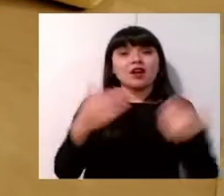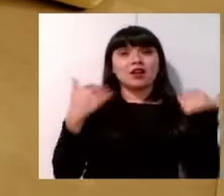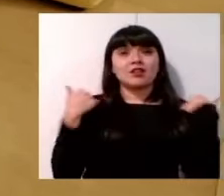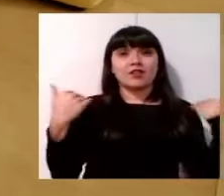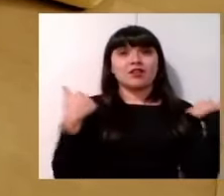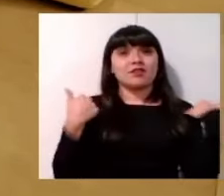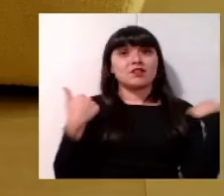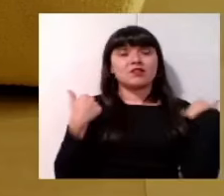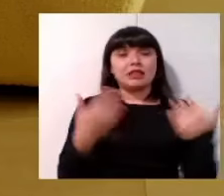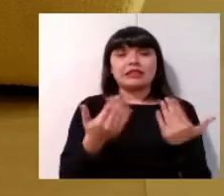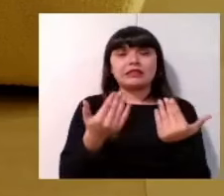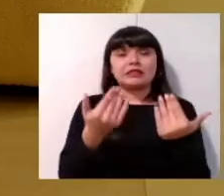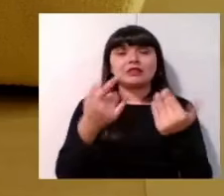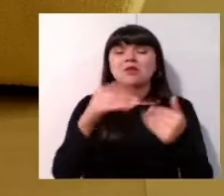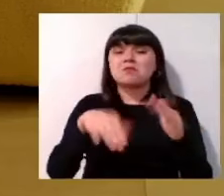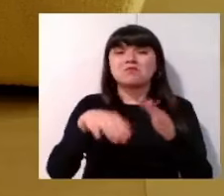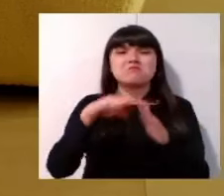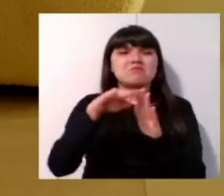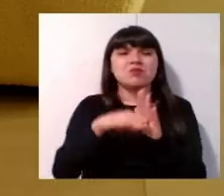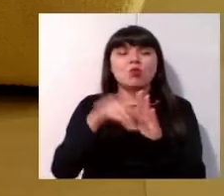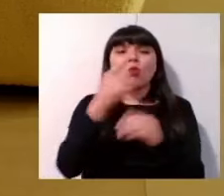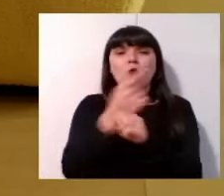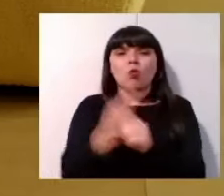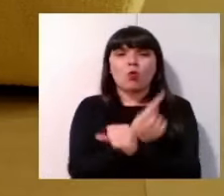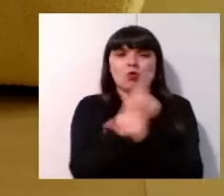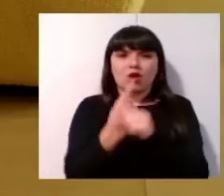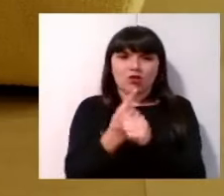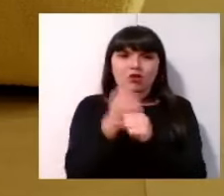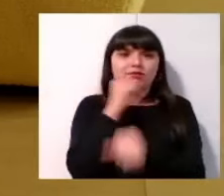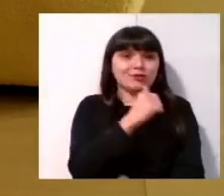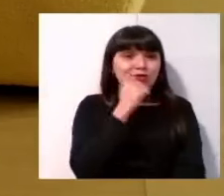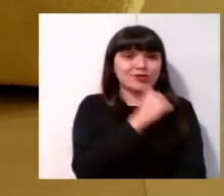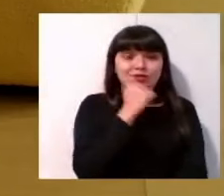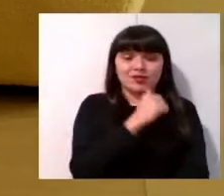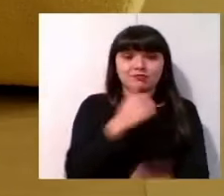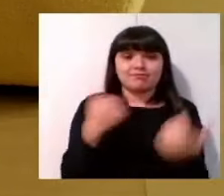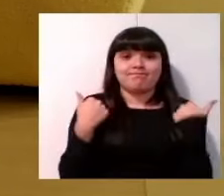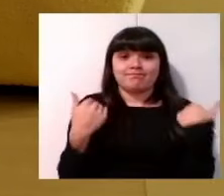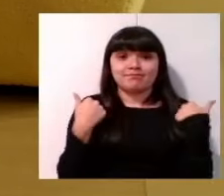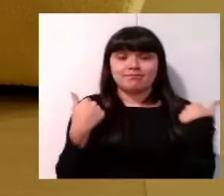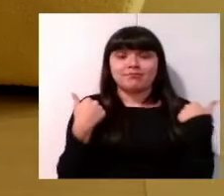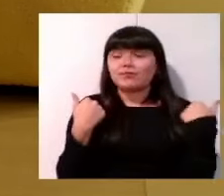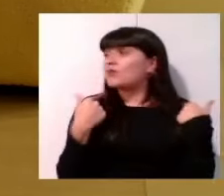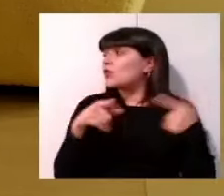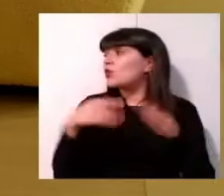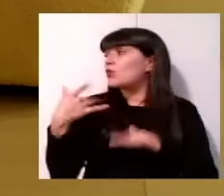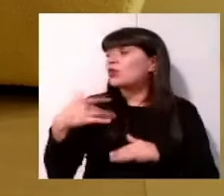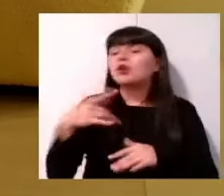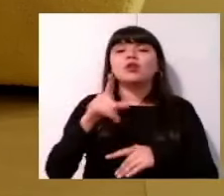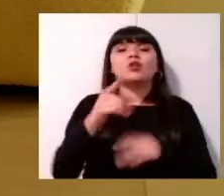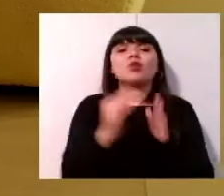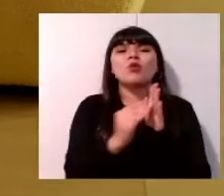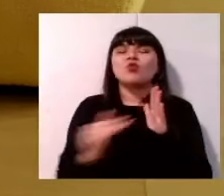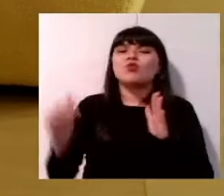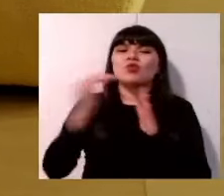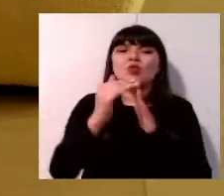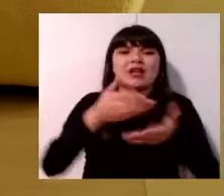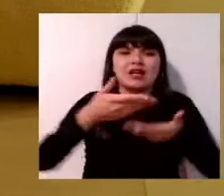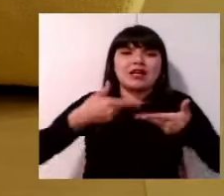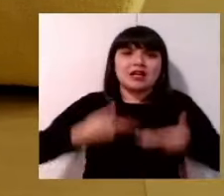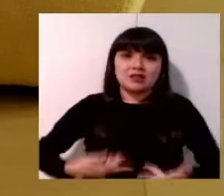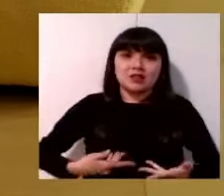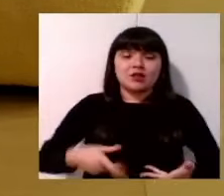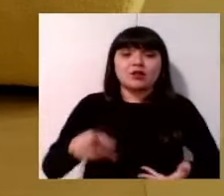al menos una hora diaria de actividad física. Lo importante es no sobrecansarlos. Es igual que nosotros, los adultos, sí, cuando estamos muy cansados,